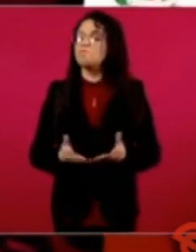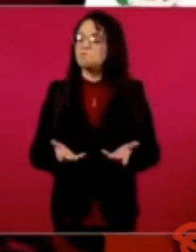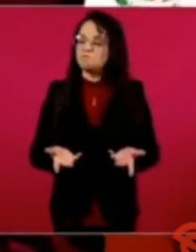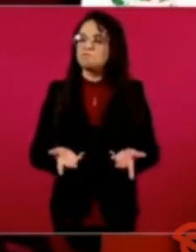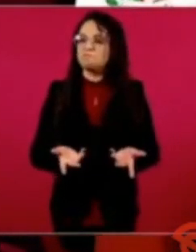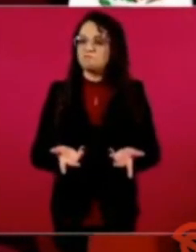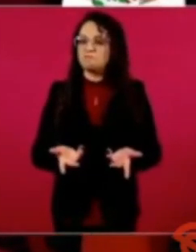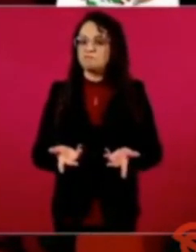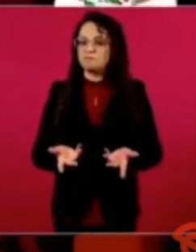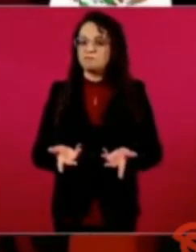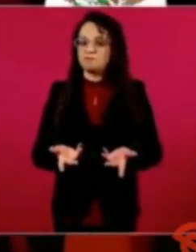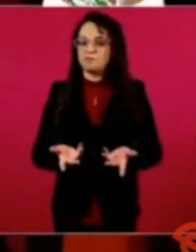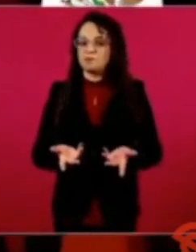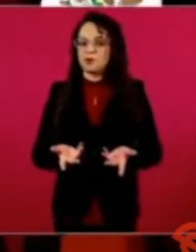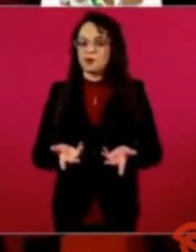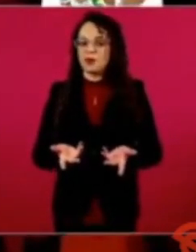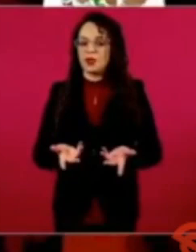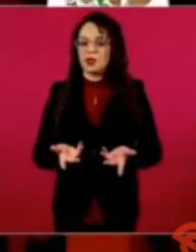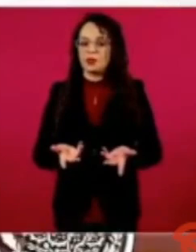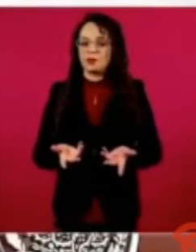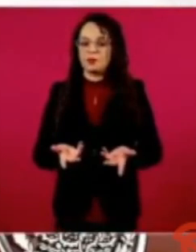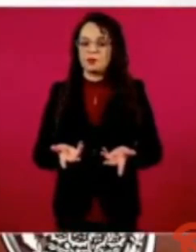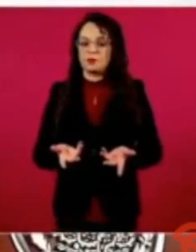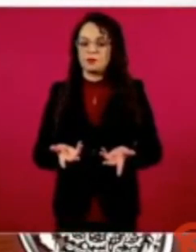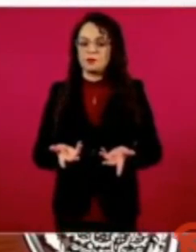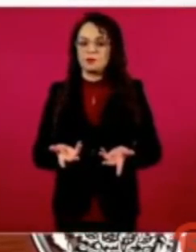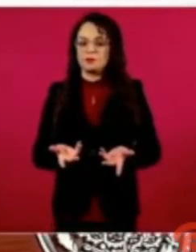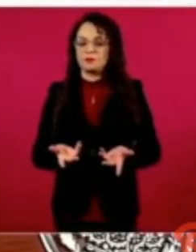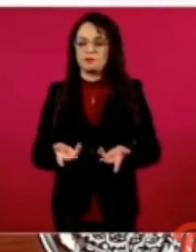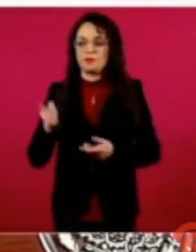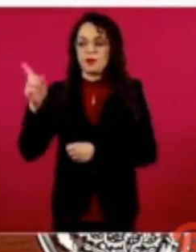La condena, ¿no? Llevaba consigna